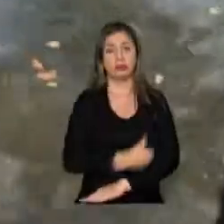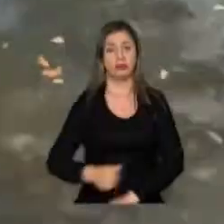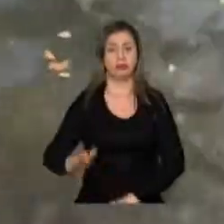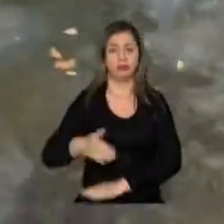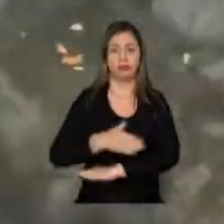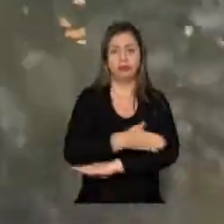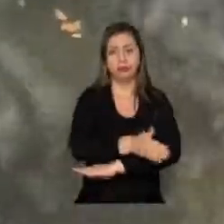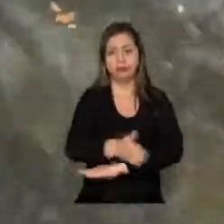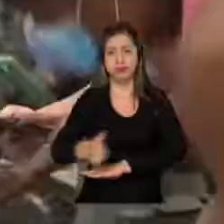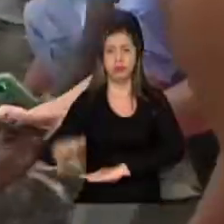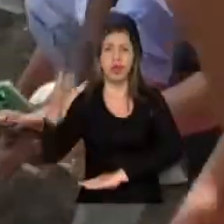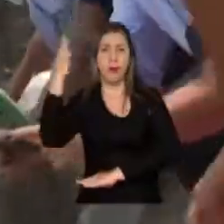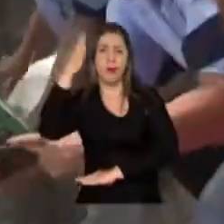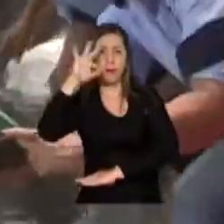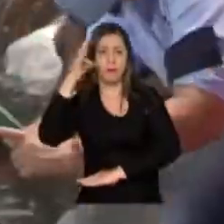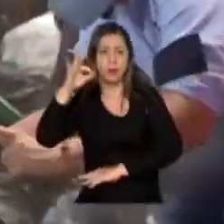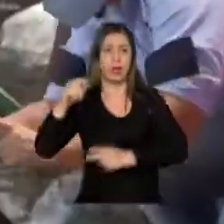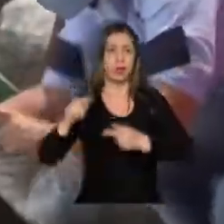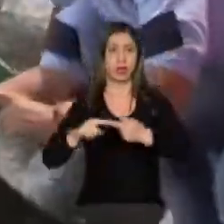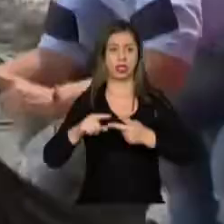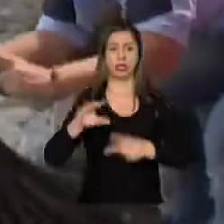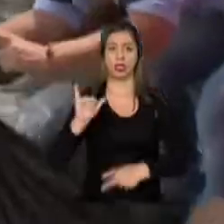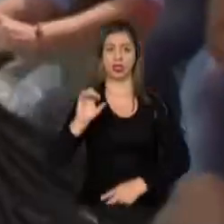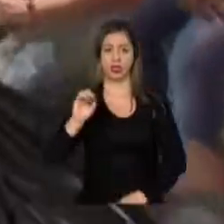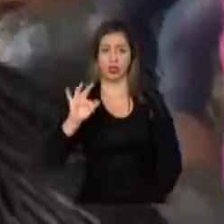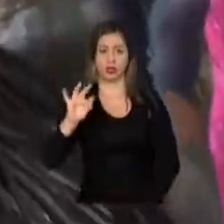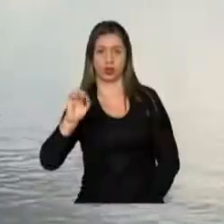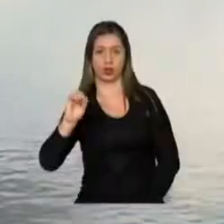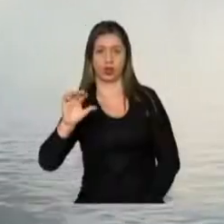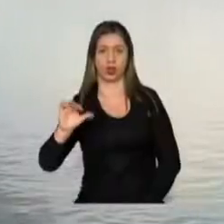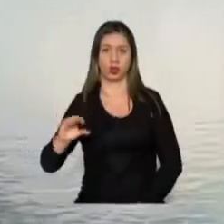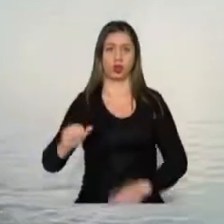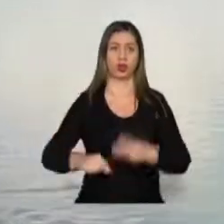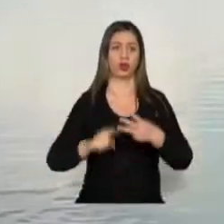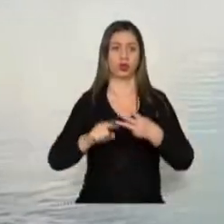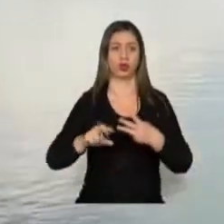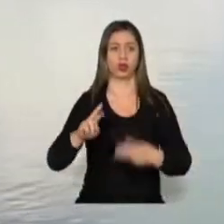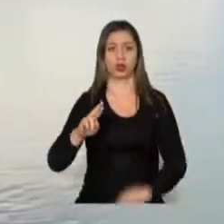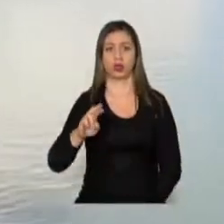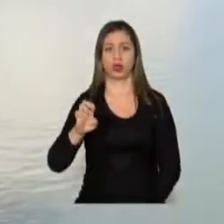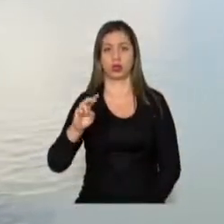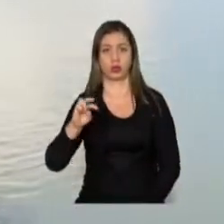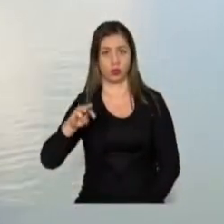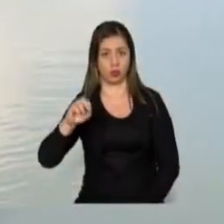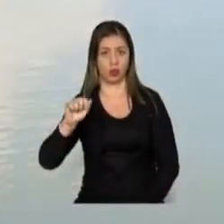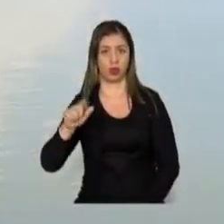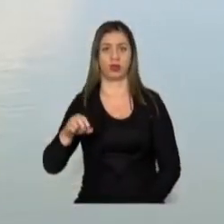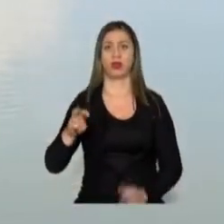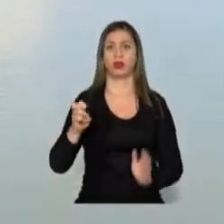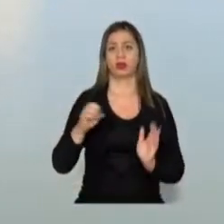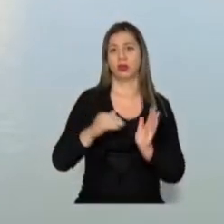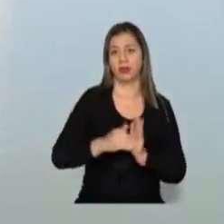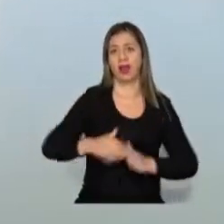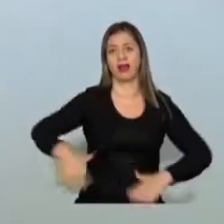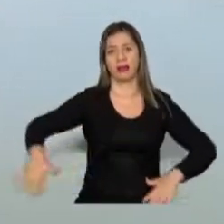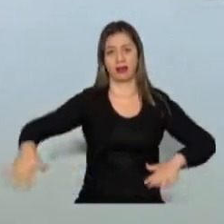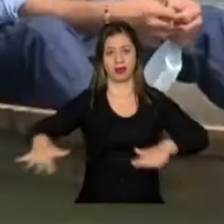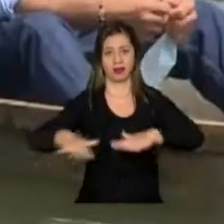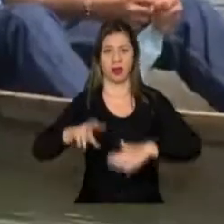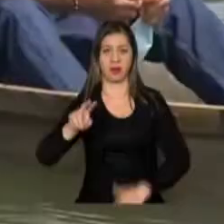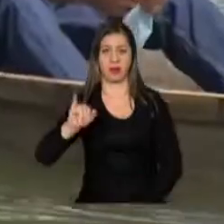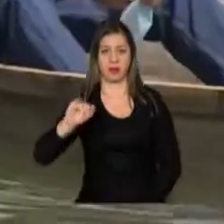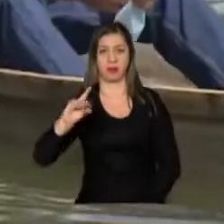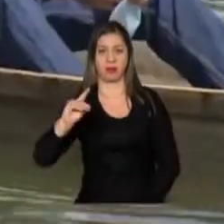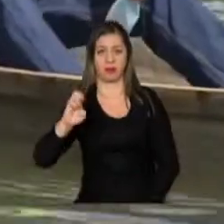ellos en Timbique, Palmira, 5.000 en Chiquique, en Yotoco, 5.000 en el Remolino, en Roldanillo, y 8.000 aquí, en el hermoso humedal Videles, en